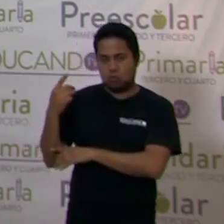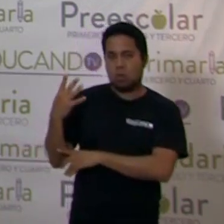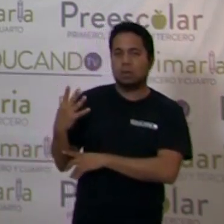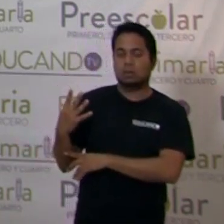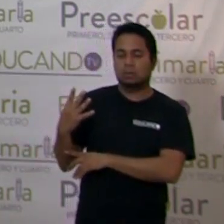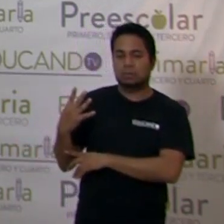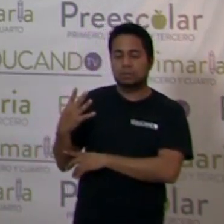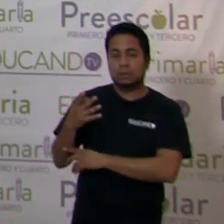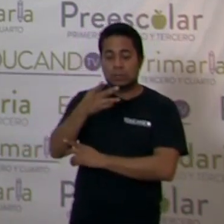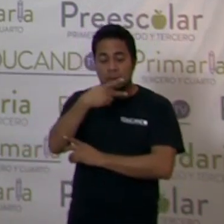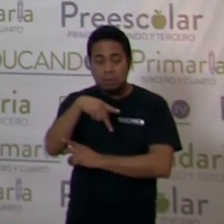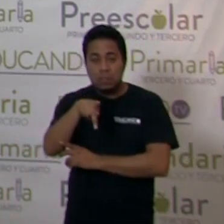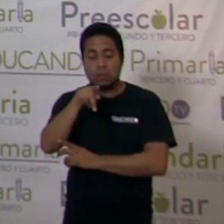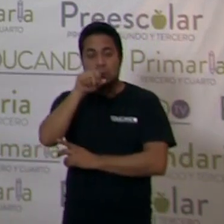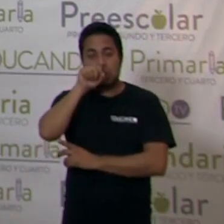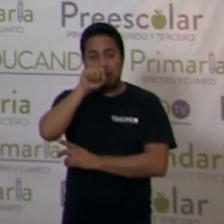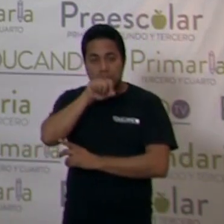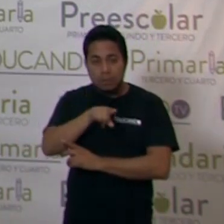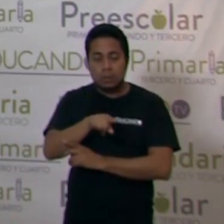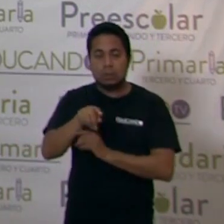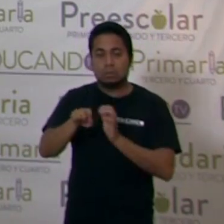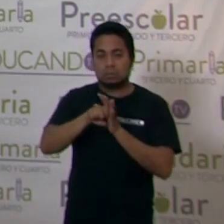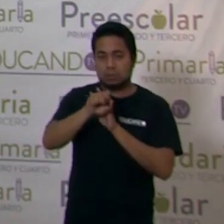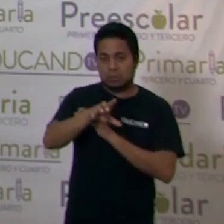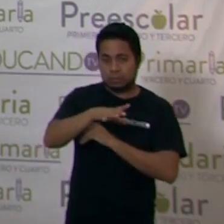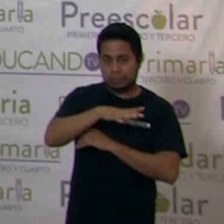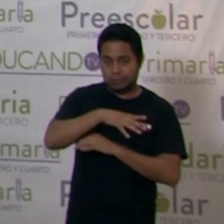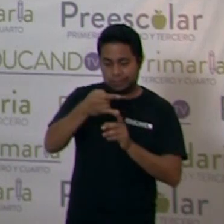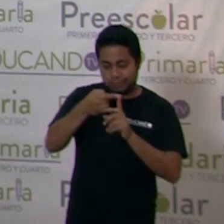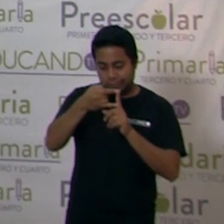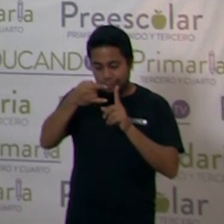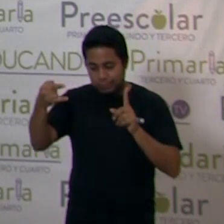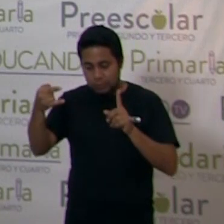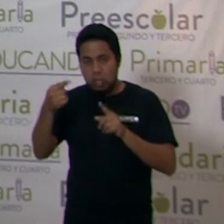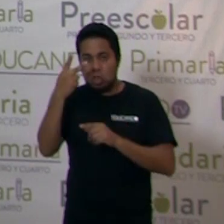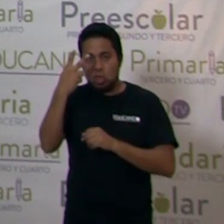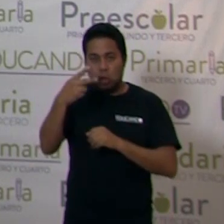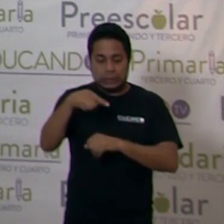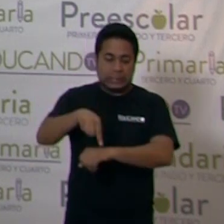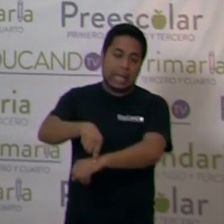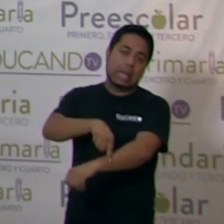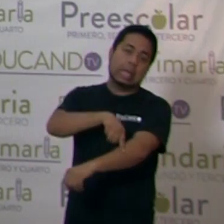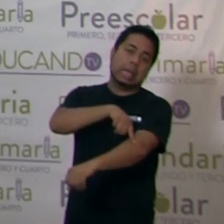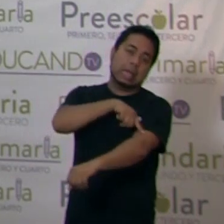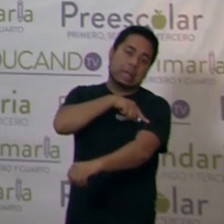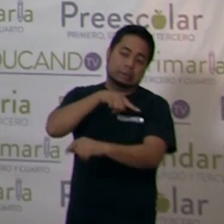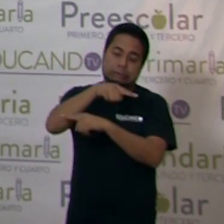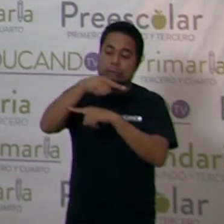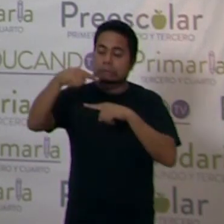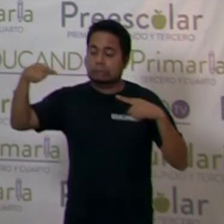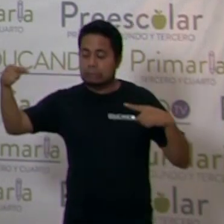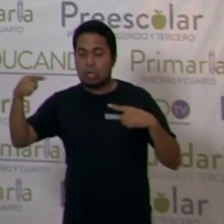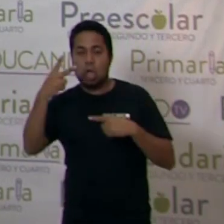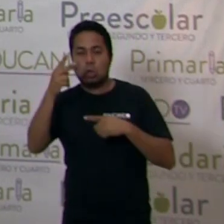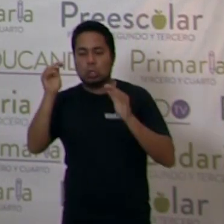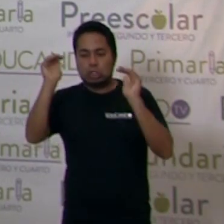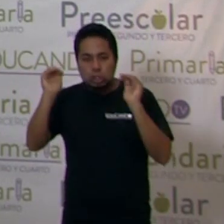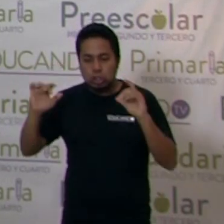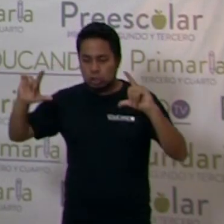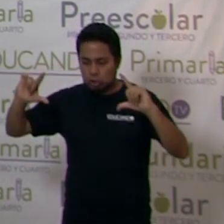además el rectángulo tiene dos lados largos y dos lados